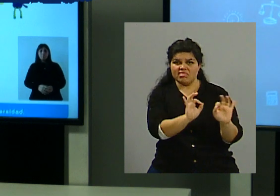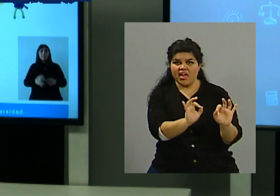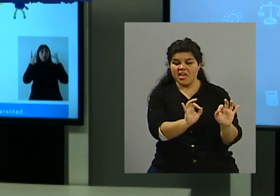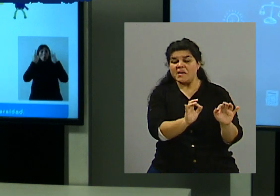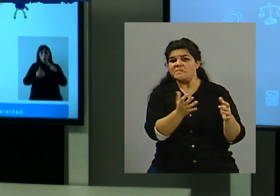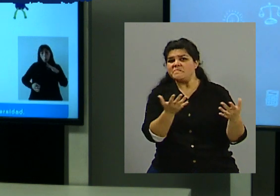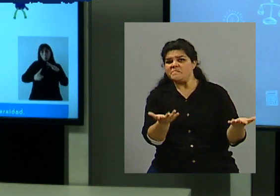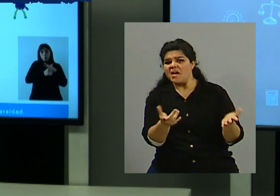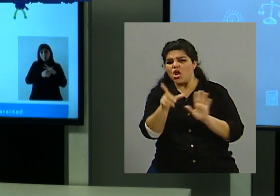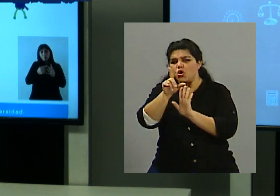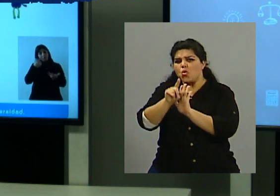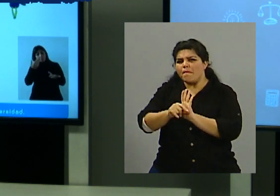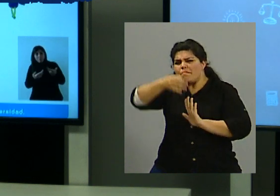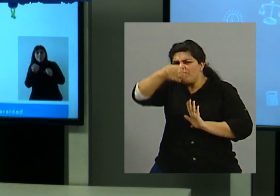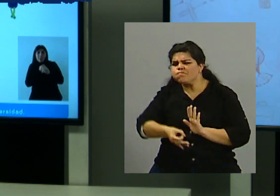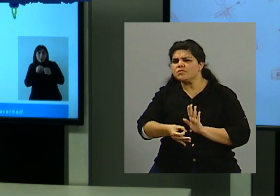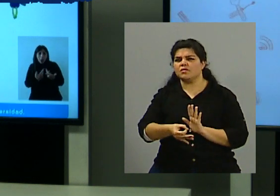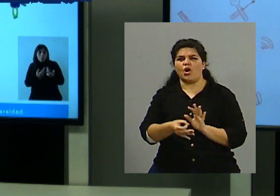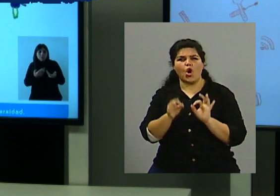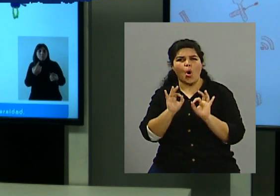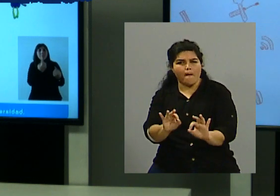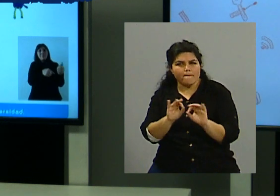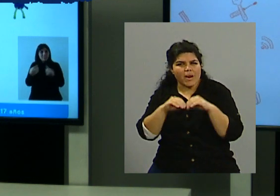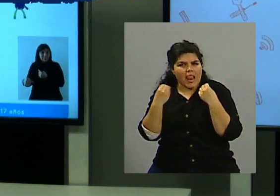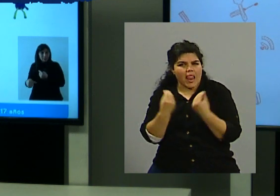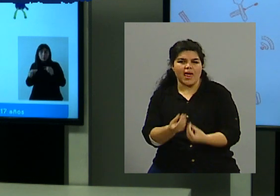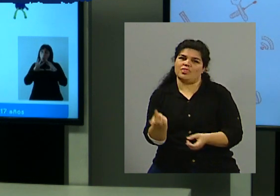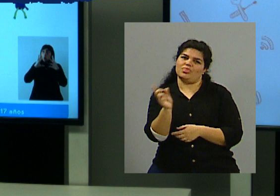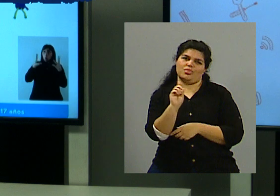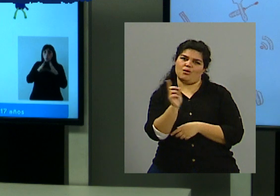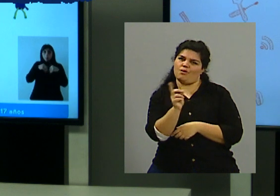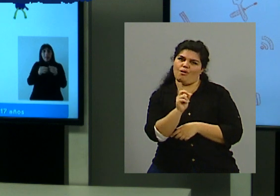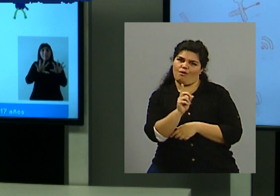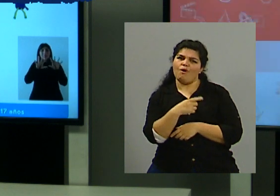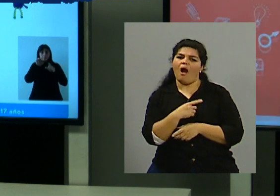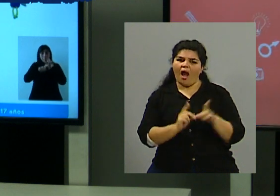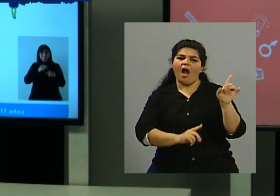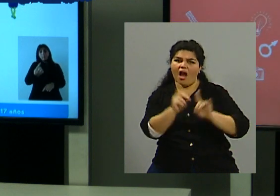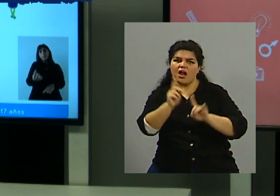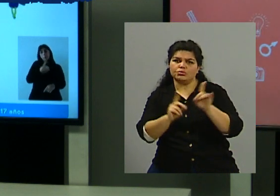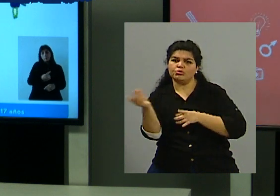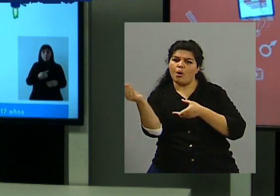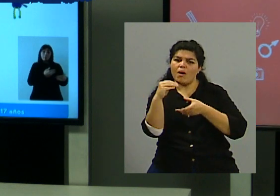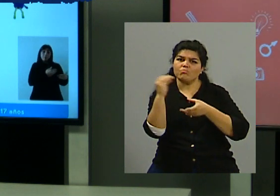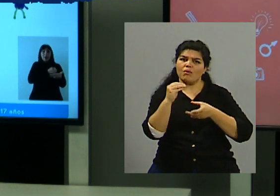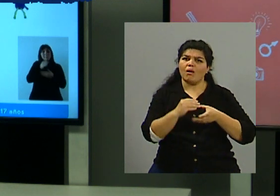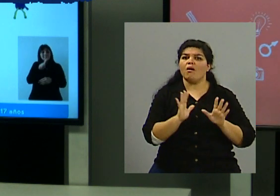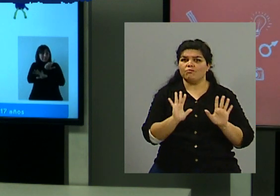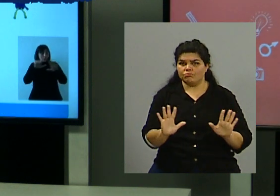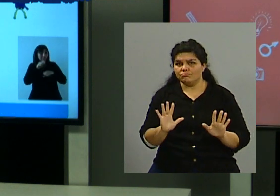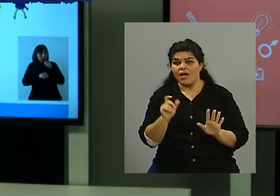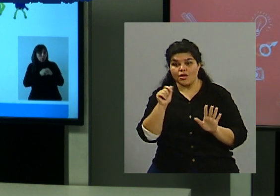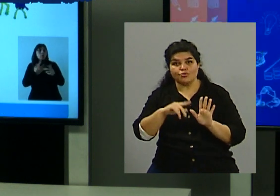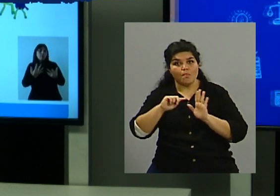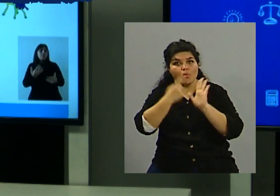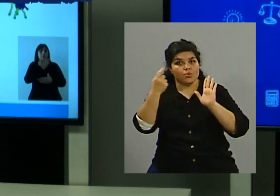los tomaría como cifras cerradas o exactas. Bien. Eso como me parece que es Ujú. un punto como para dejar claro. Ujú.